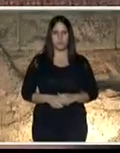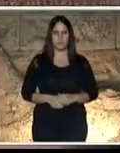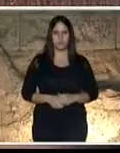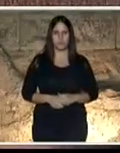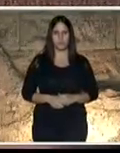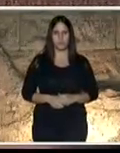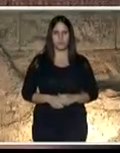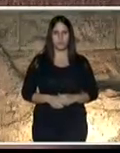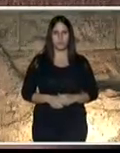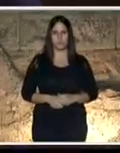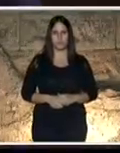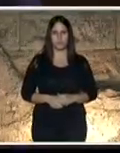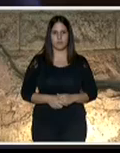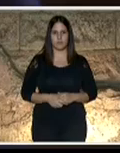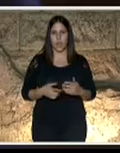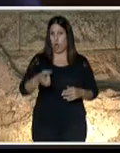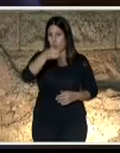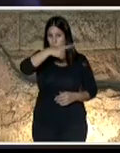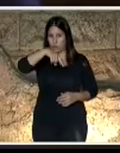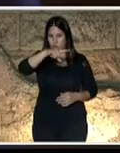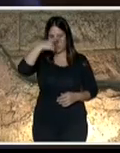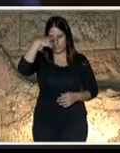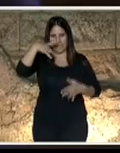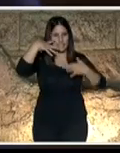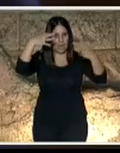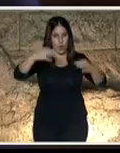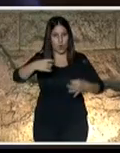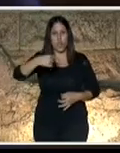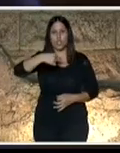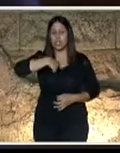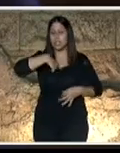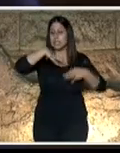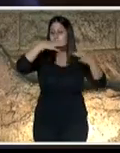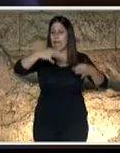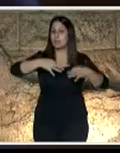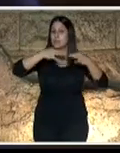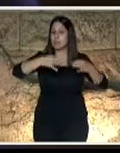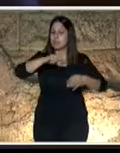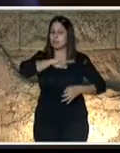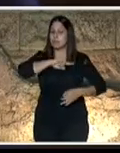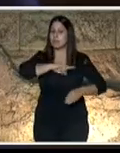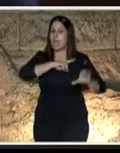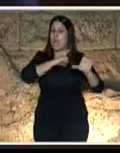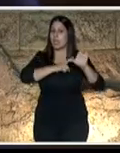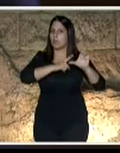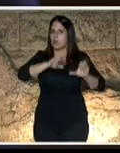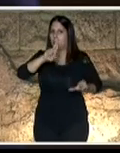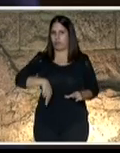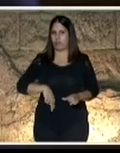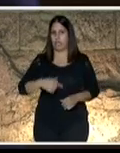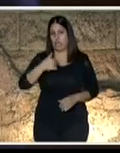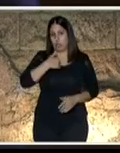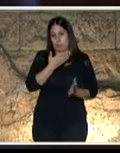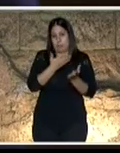Y estad seguros todos, siempre seré extremeño. Y cuando esté